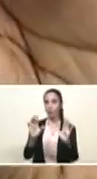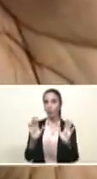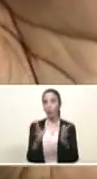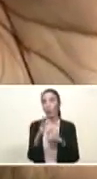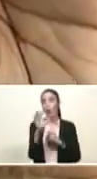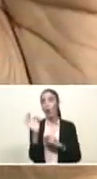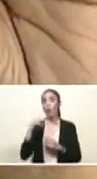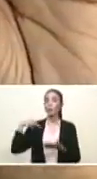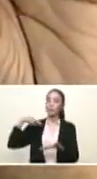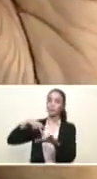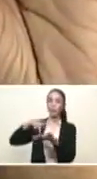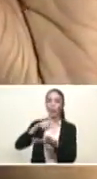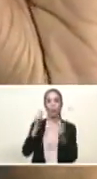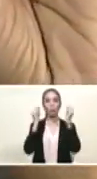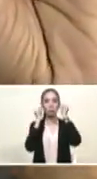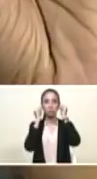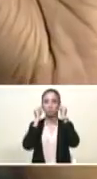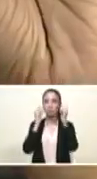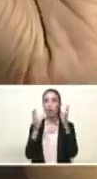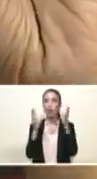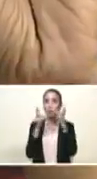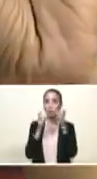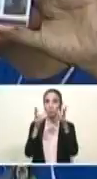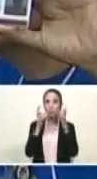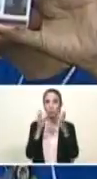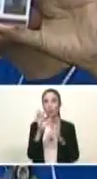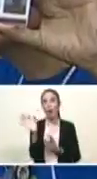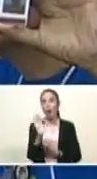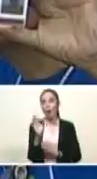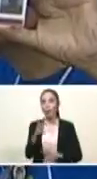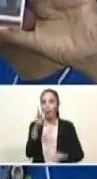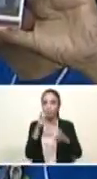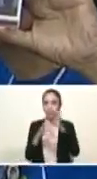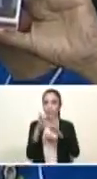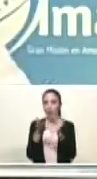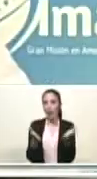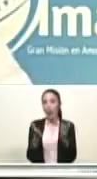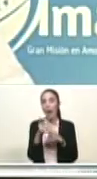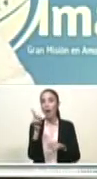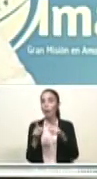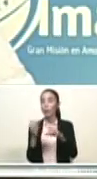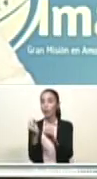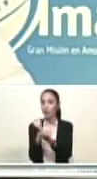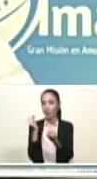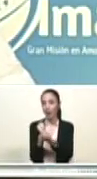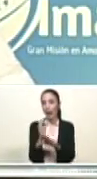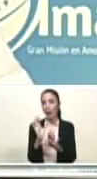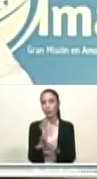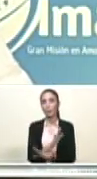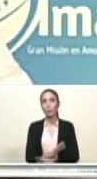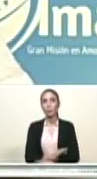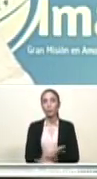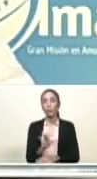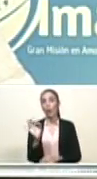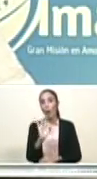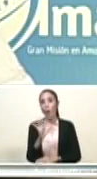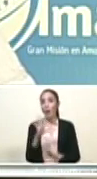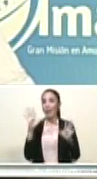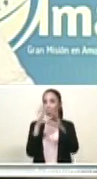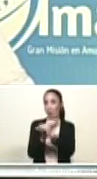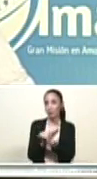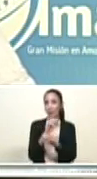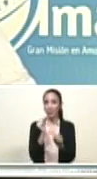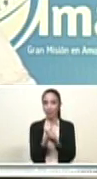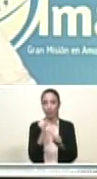pie, los que están todavía en el trabajo, se quedaron haciendo horas extras o les toca el turno de la noche,